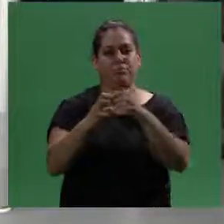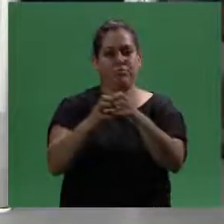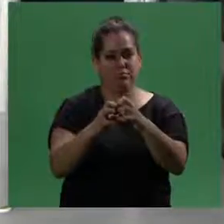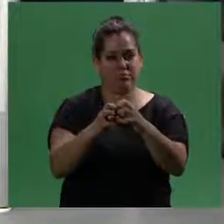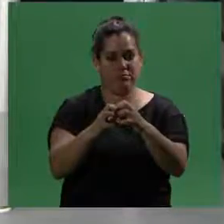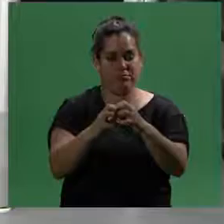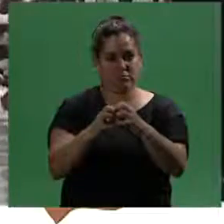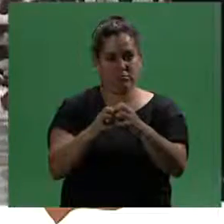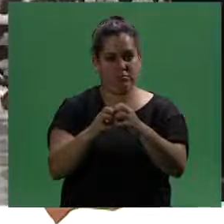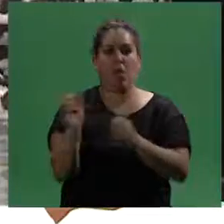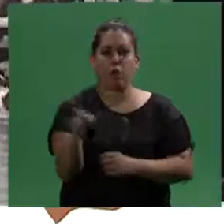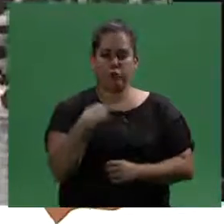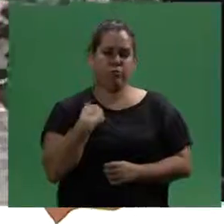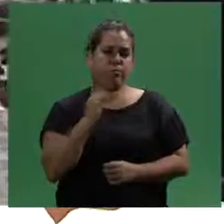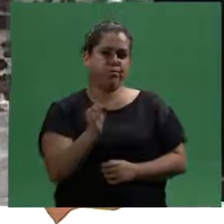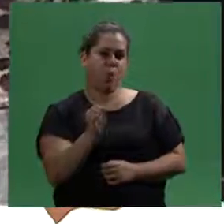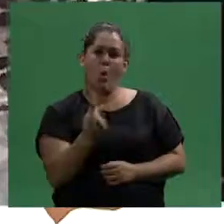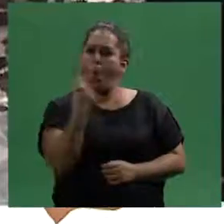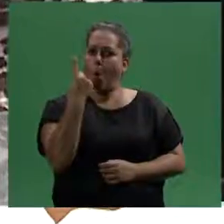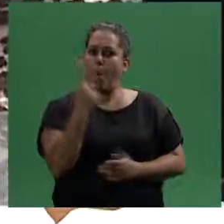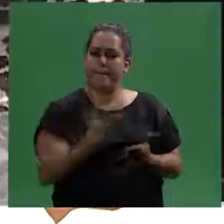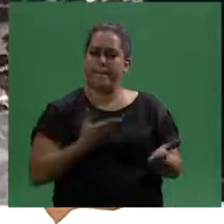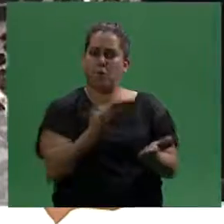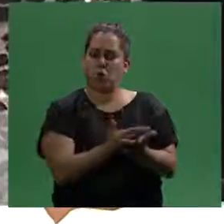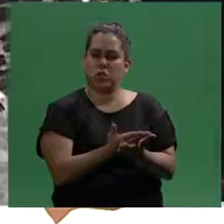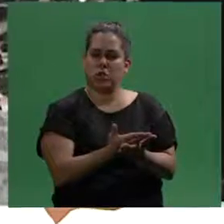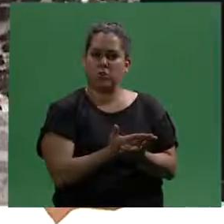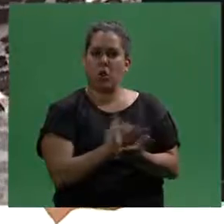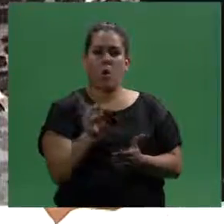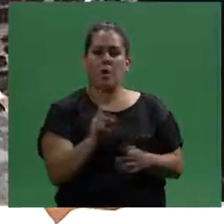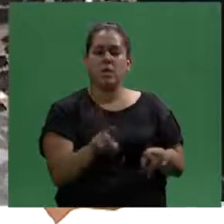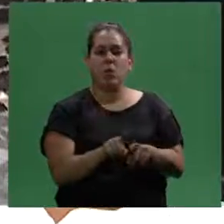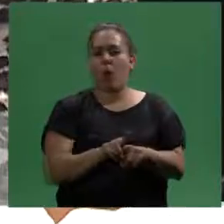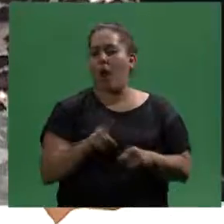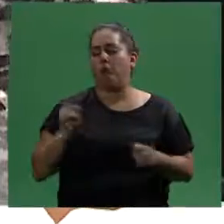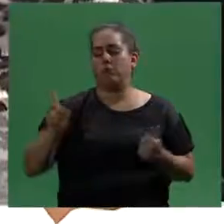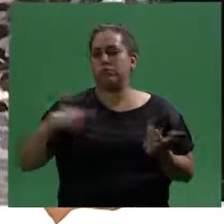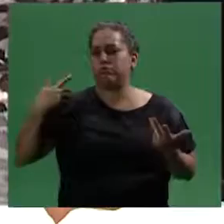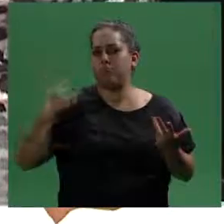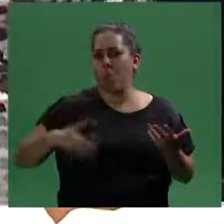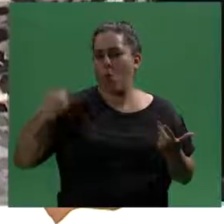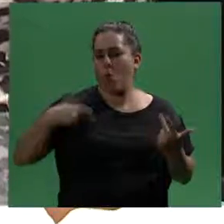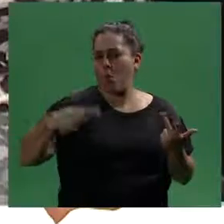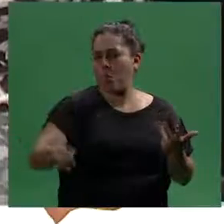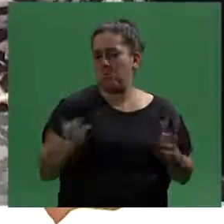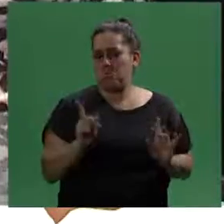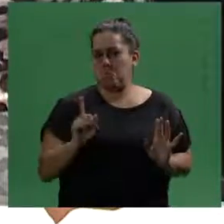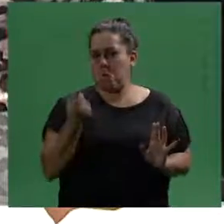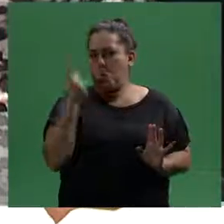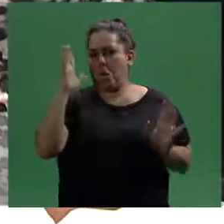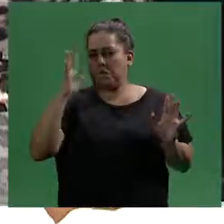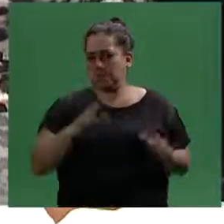para iniciar el tratamiento de la iniciativa. Nosotros tuvimos un solo proyecto de iniciativa, no es una práctica muy